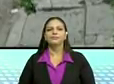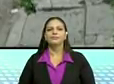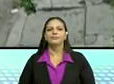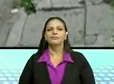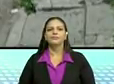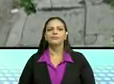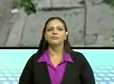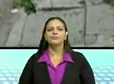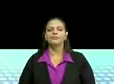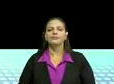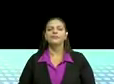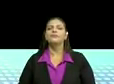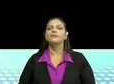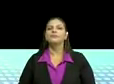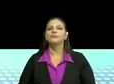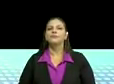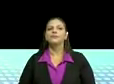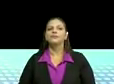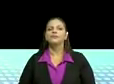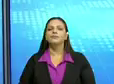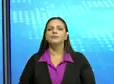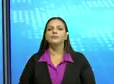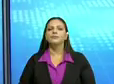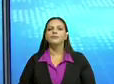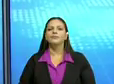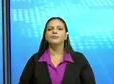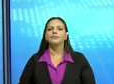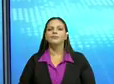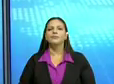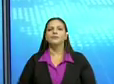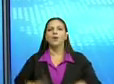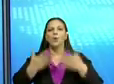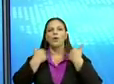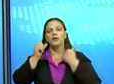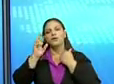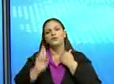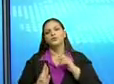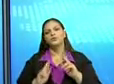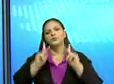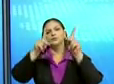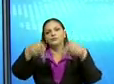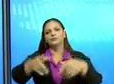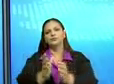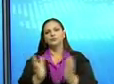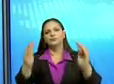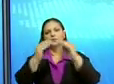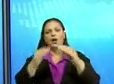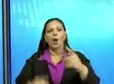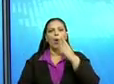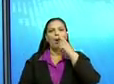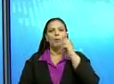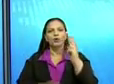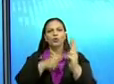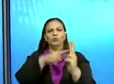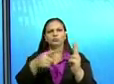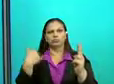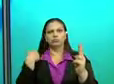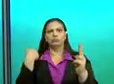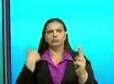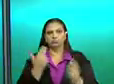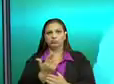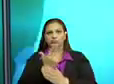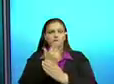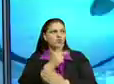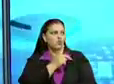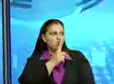tenencia de arma de fuego. Esto en el sector de la Isla Trinitaria, al sur de Guayaquil. Entre los aprendidos hay